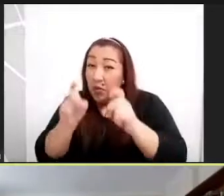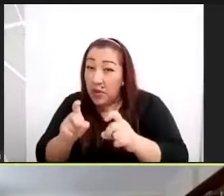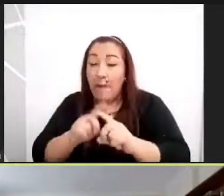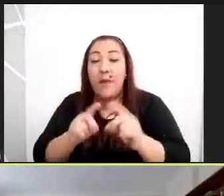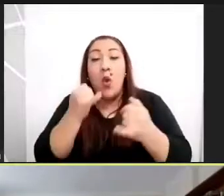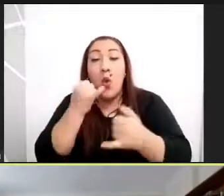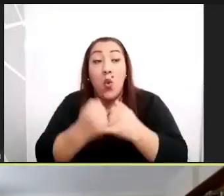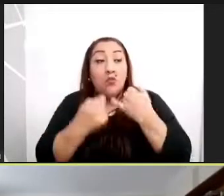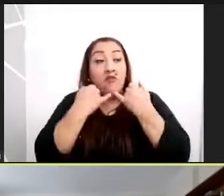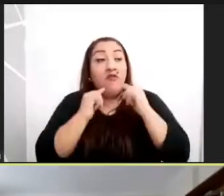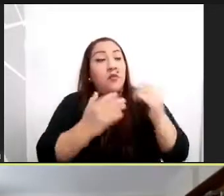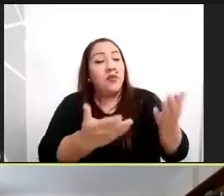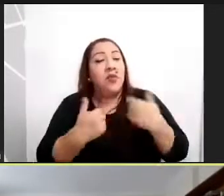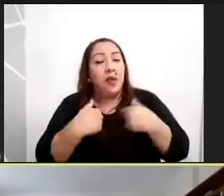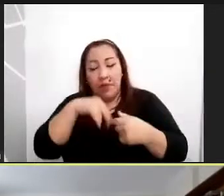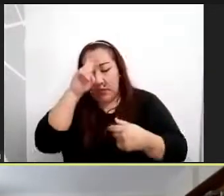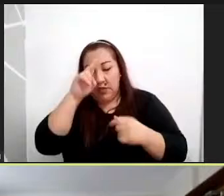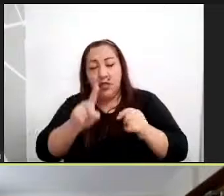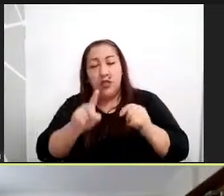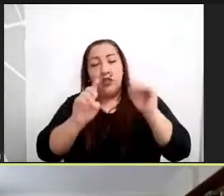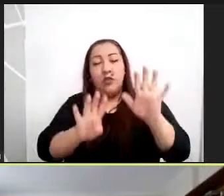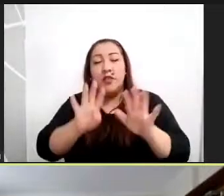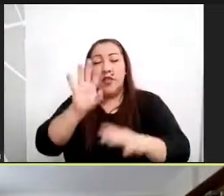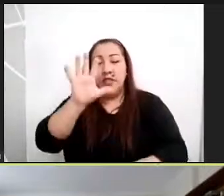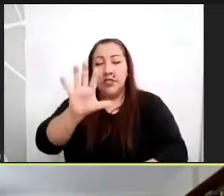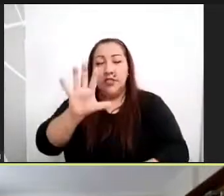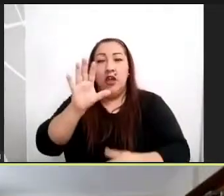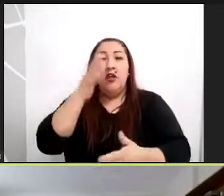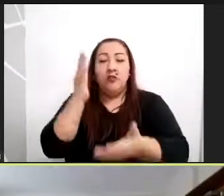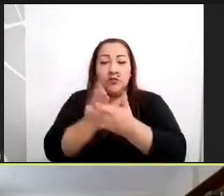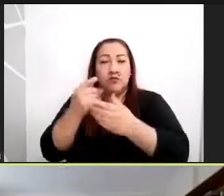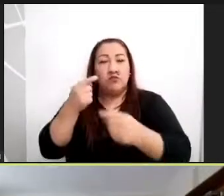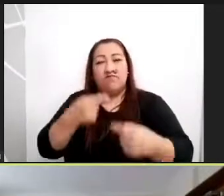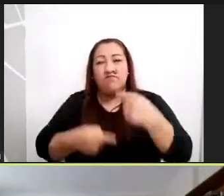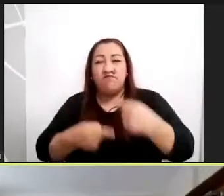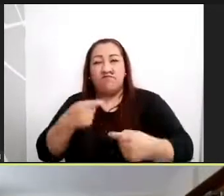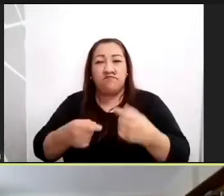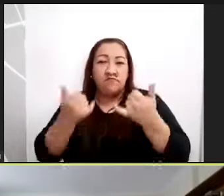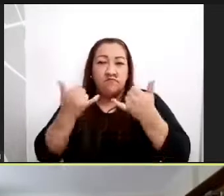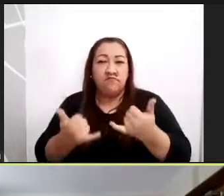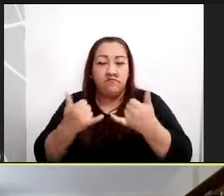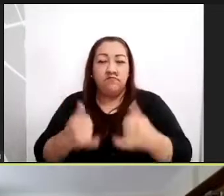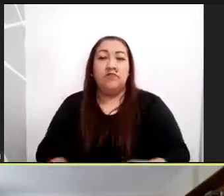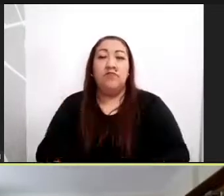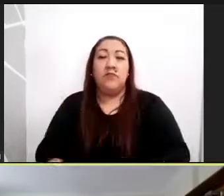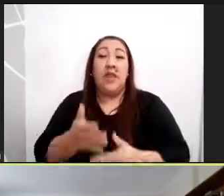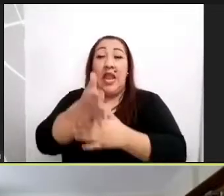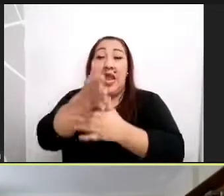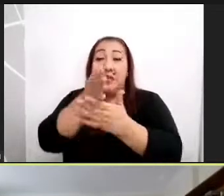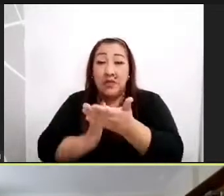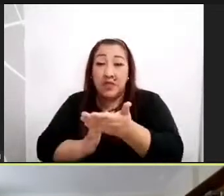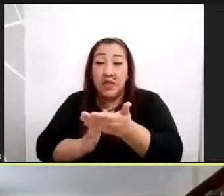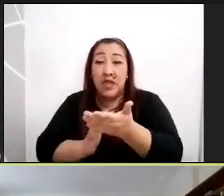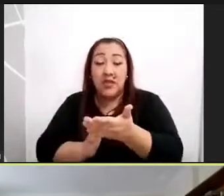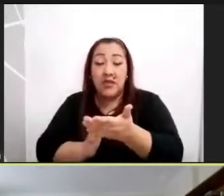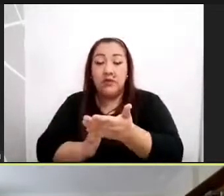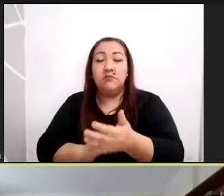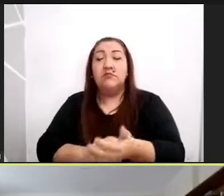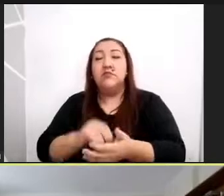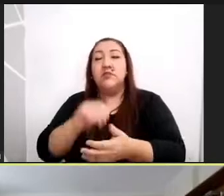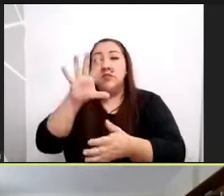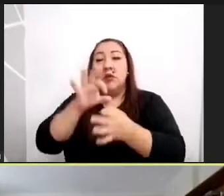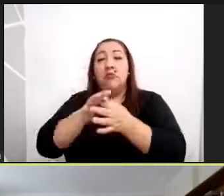reporte, en el Perú tenemos 195 conflictos sociales actualmente, la mitad de los cuales se presentan en 5